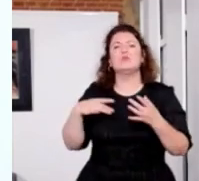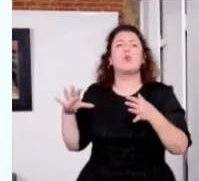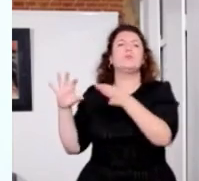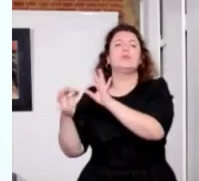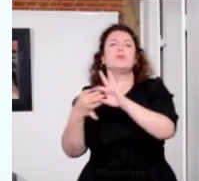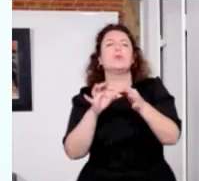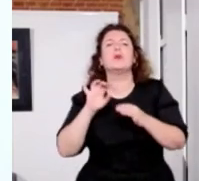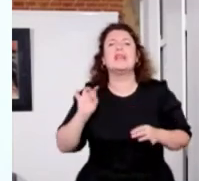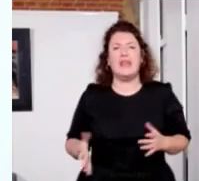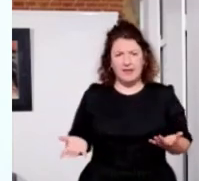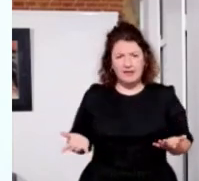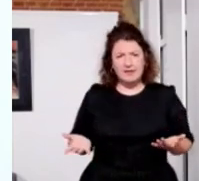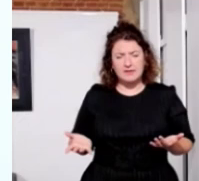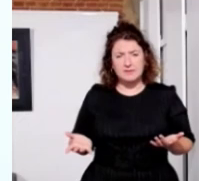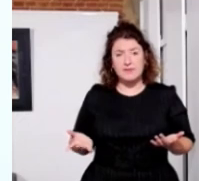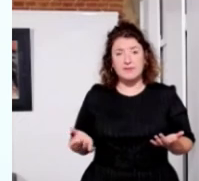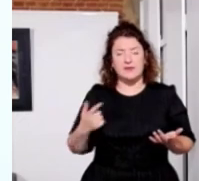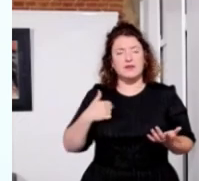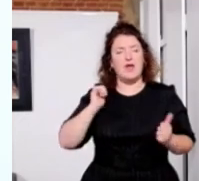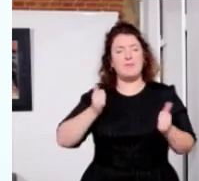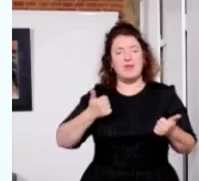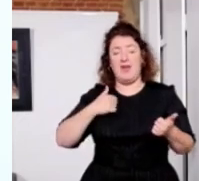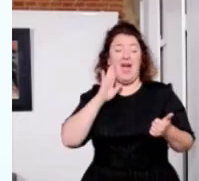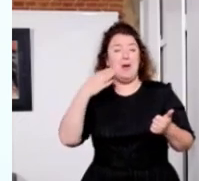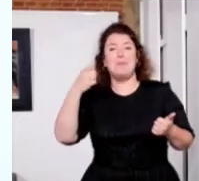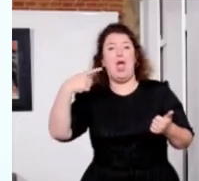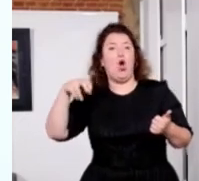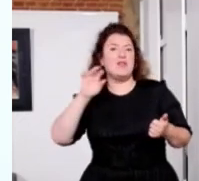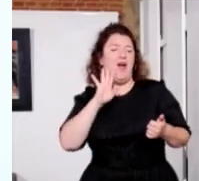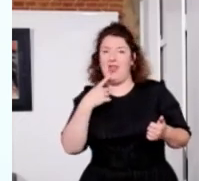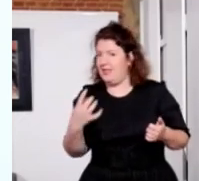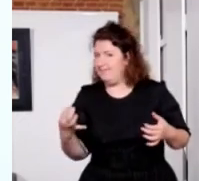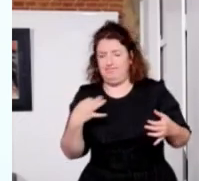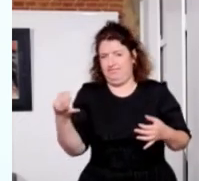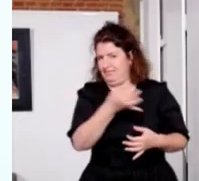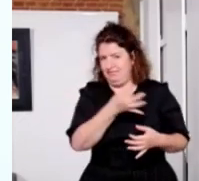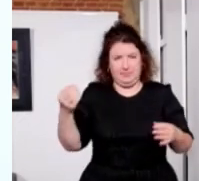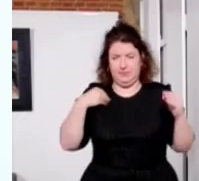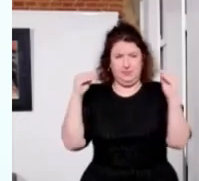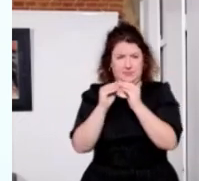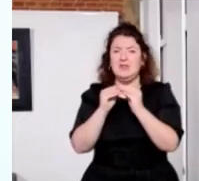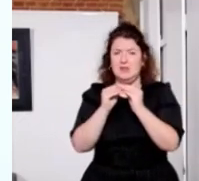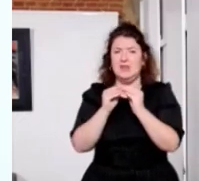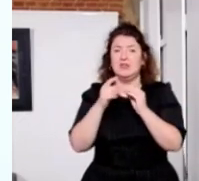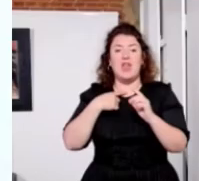Y a partir de ahí, conecto totalmente con Begoña, que muchas veces menos es